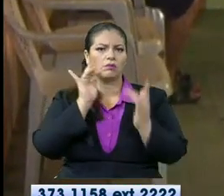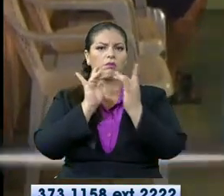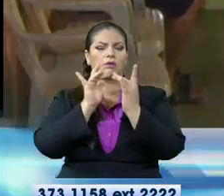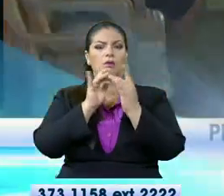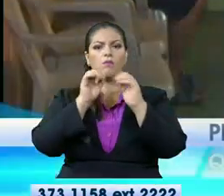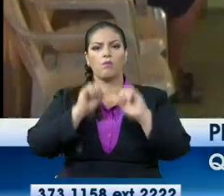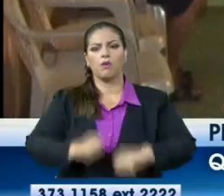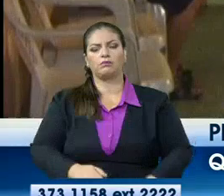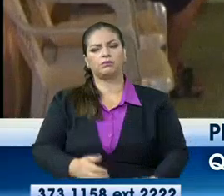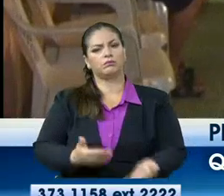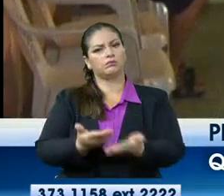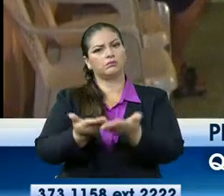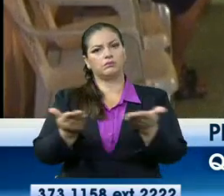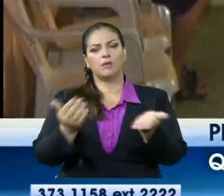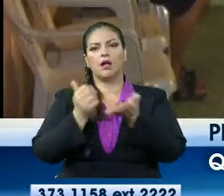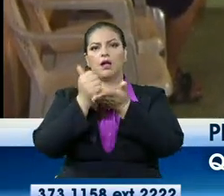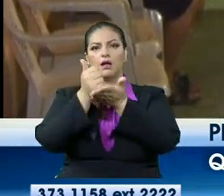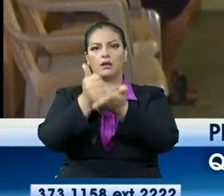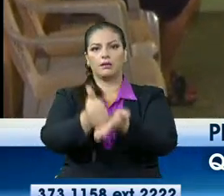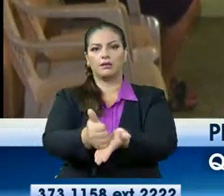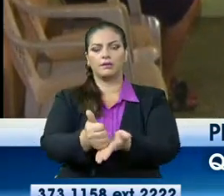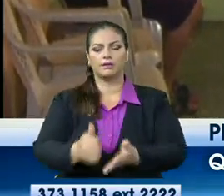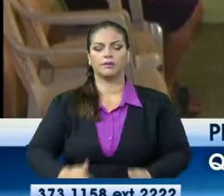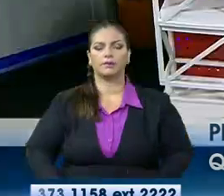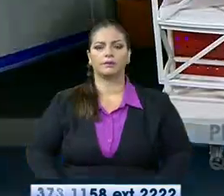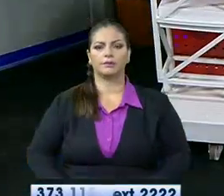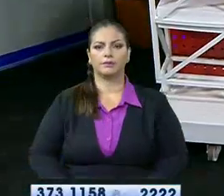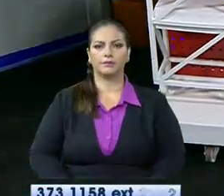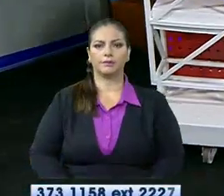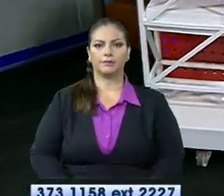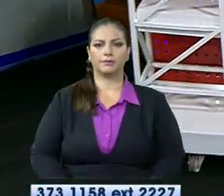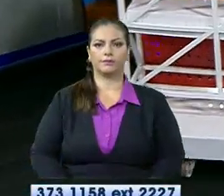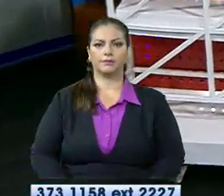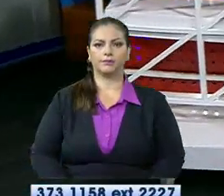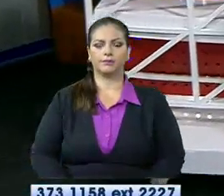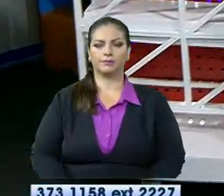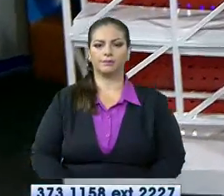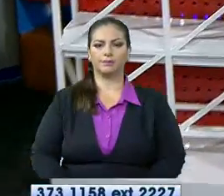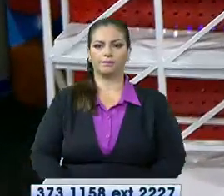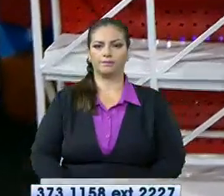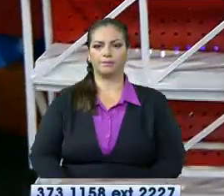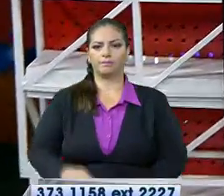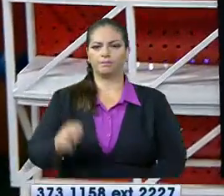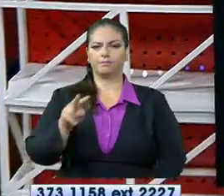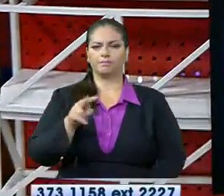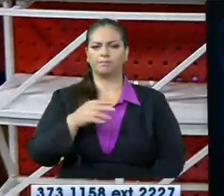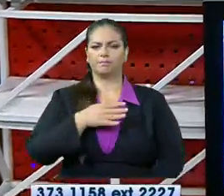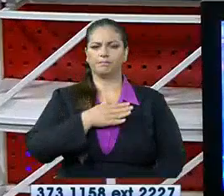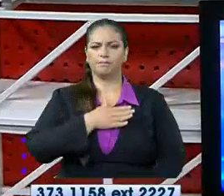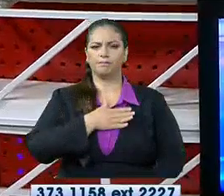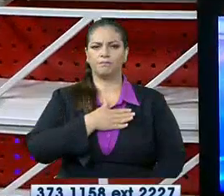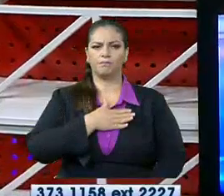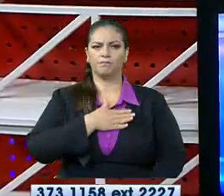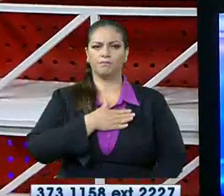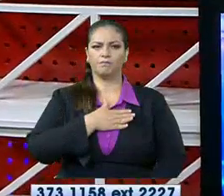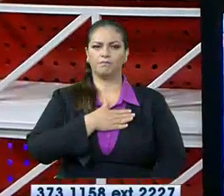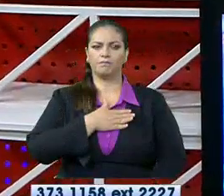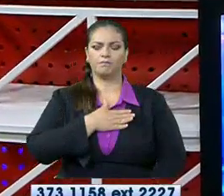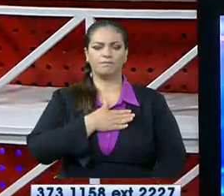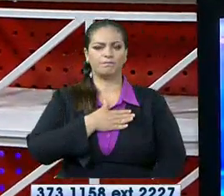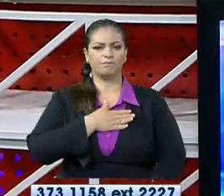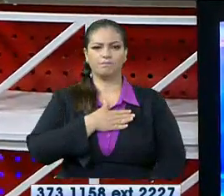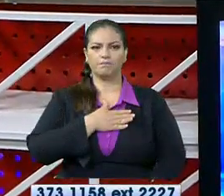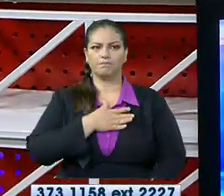infinitamente, informó Charlie Pisa. La presentación para través de esta familia. En